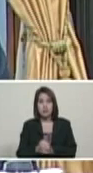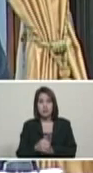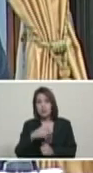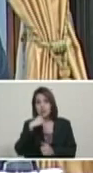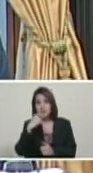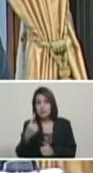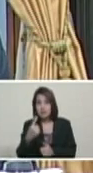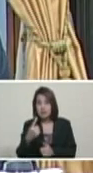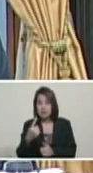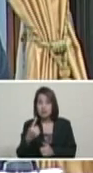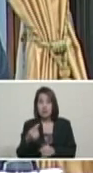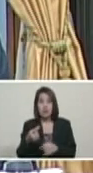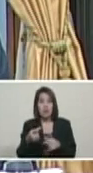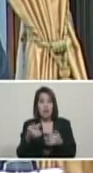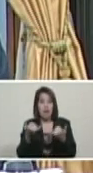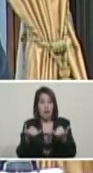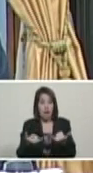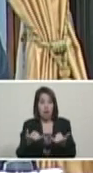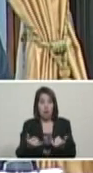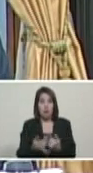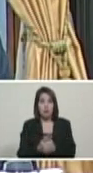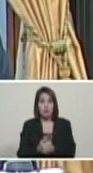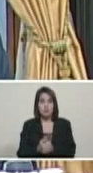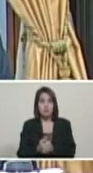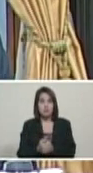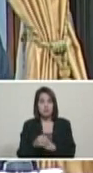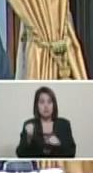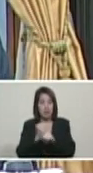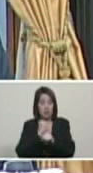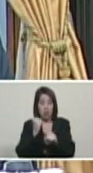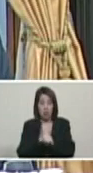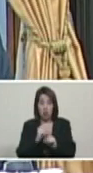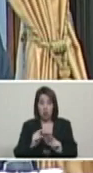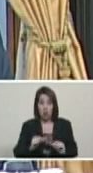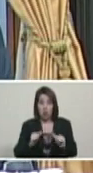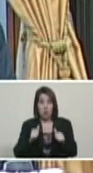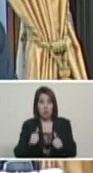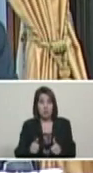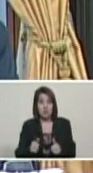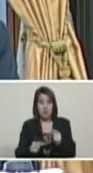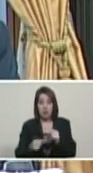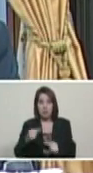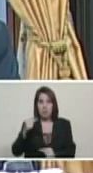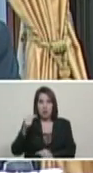trabajadores y trabajadoras, que a partir de mañana,